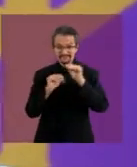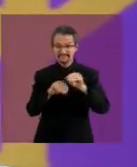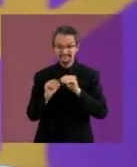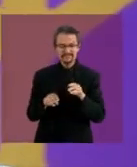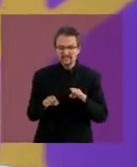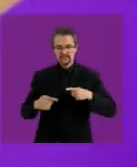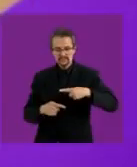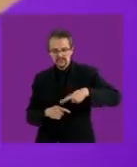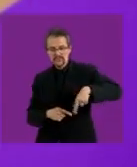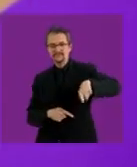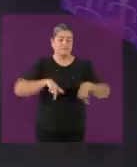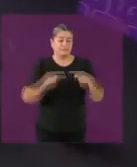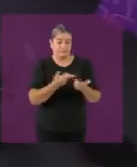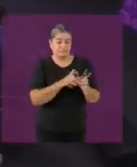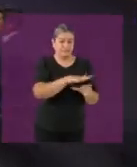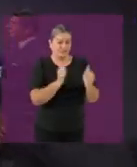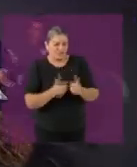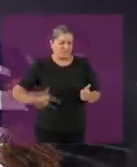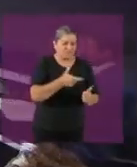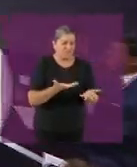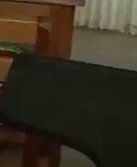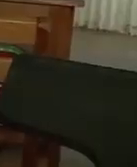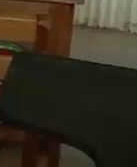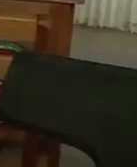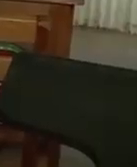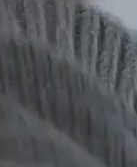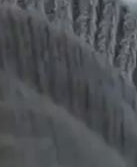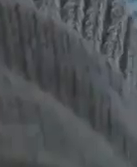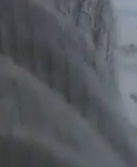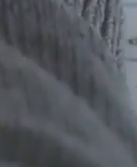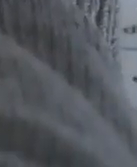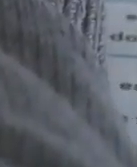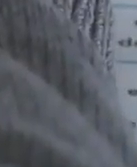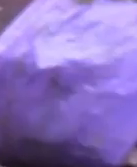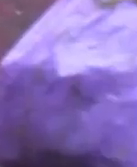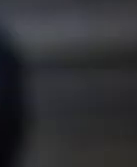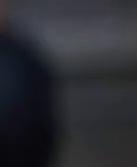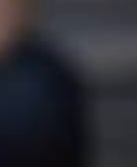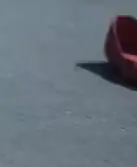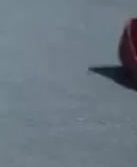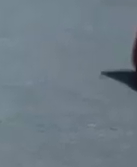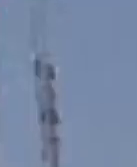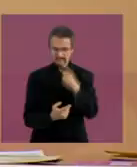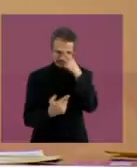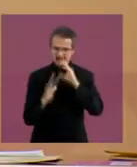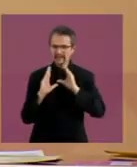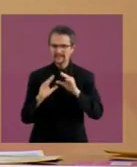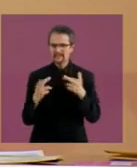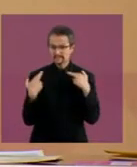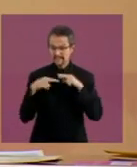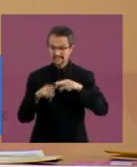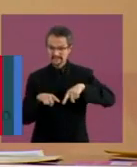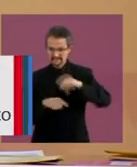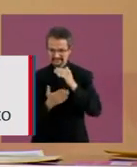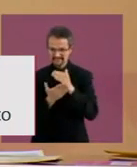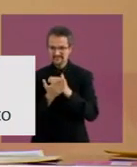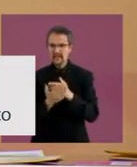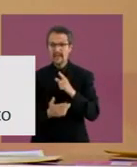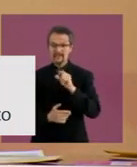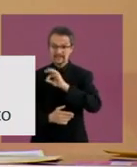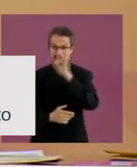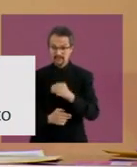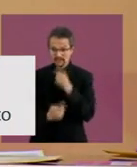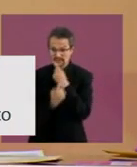las declaraciones falsas o engañosas en el primer debate presidencial también alcanzaron los temas de Educación y violencia de género hoy el 70 por de los